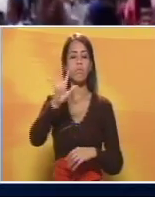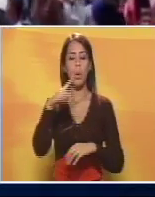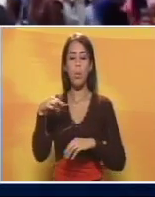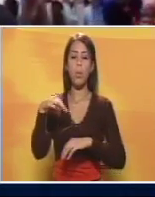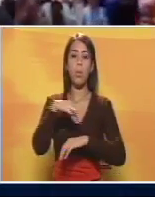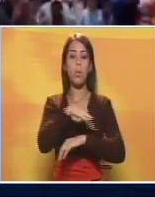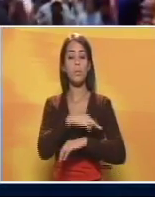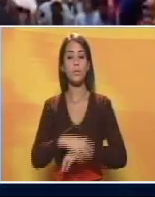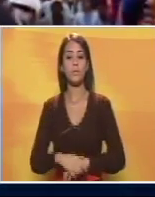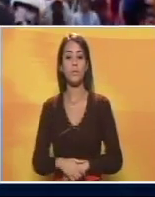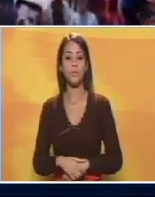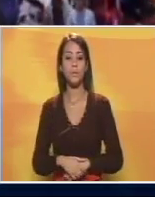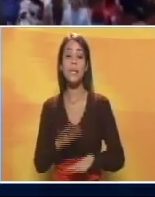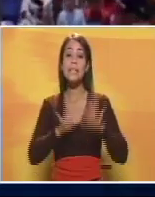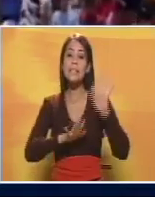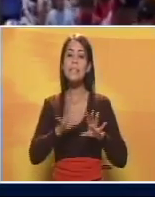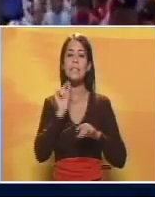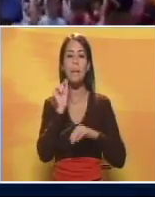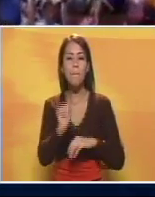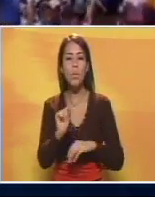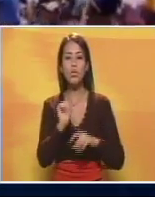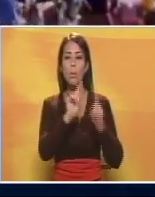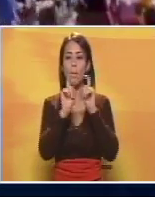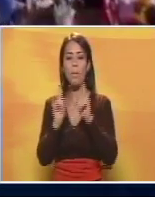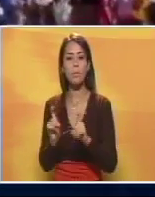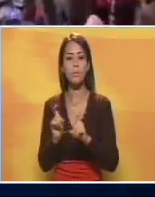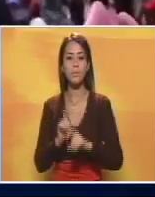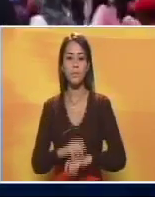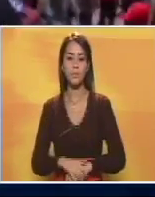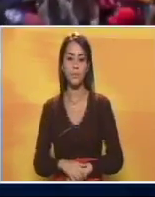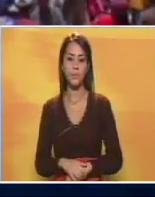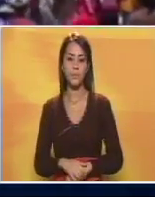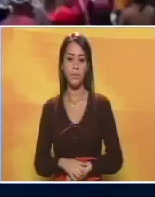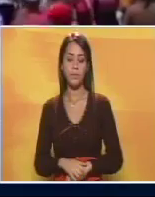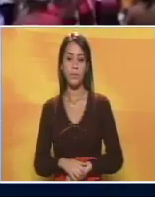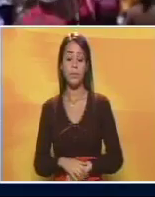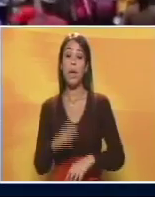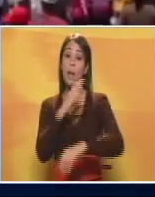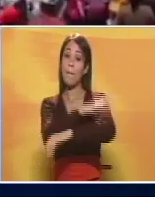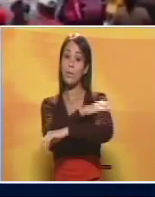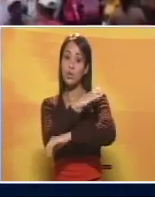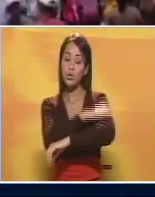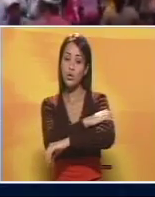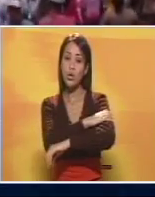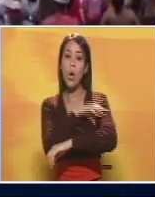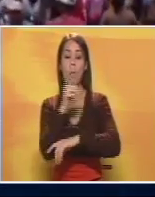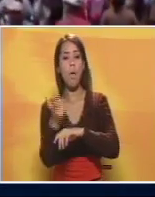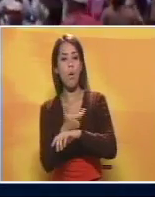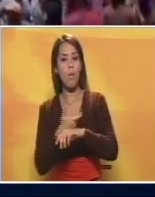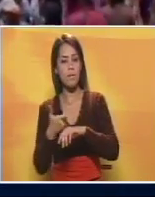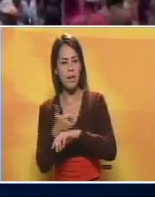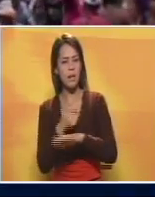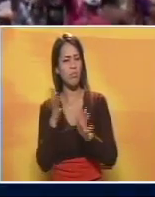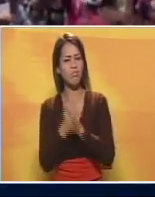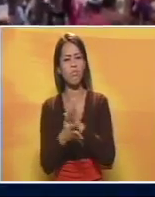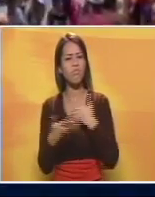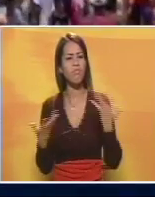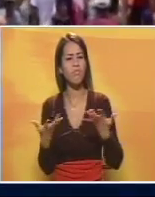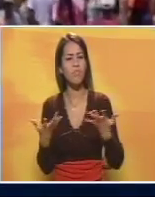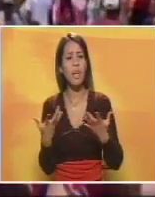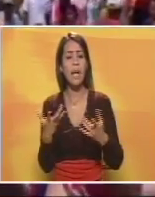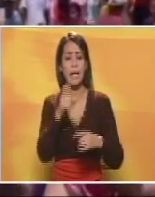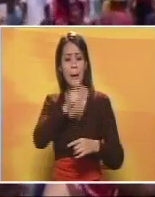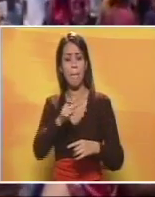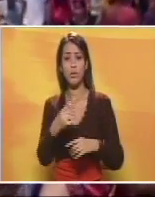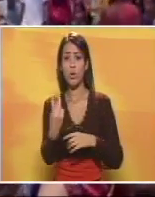puntos en las encuestas, y eso que me quieren invisibilizar. Tanto la oposición como el gobierno quieren que la gente no me